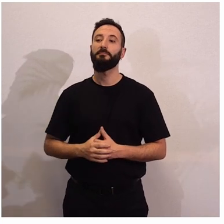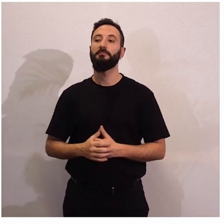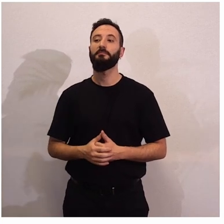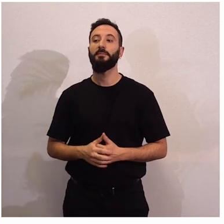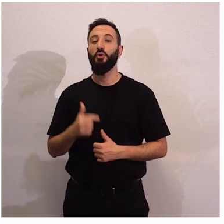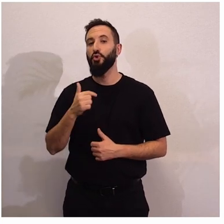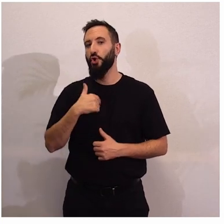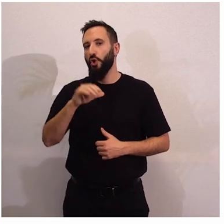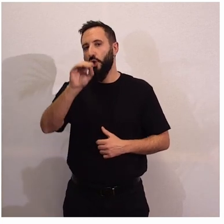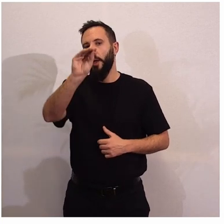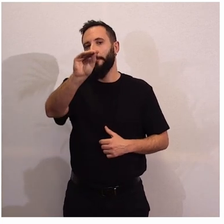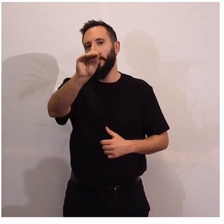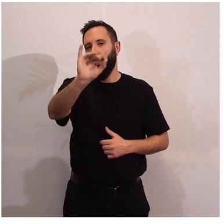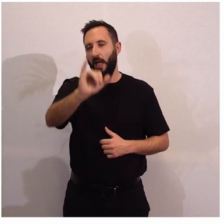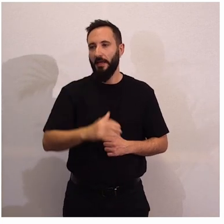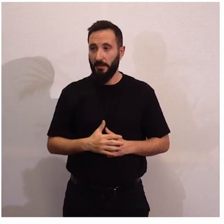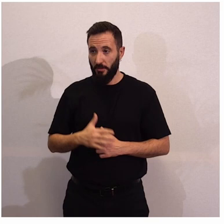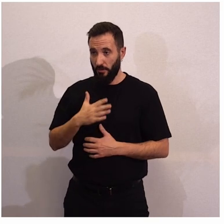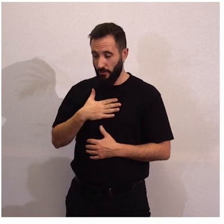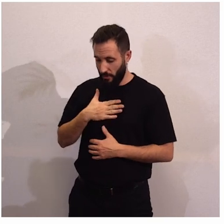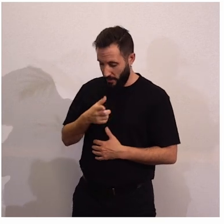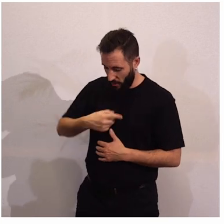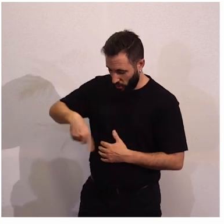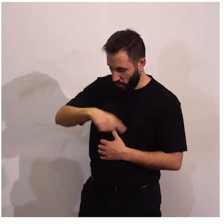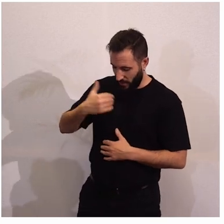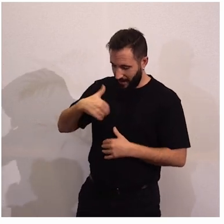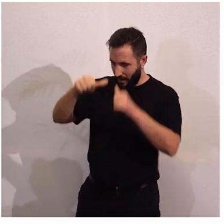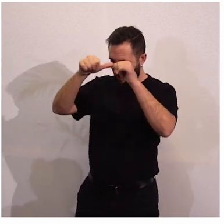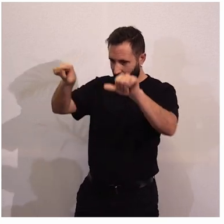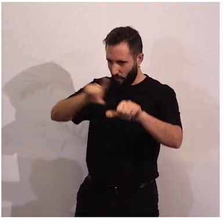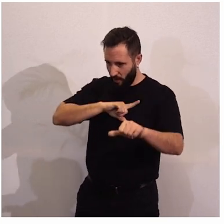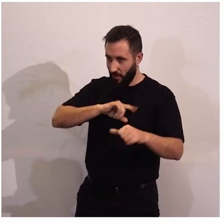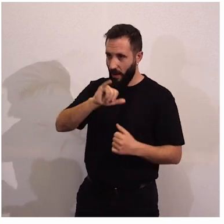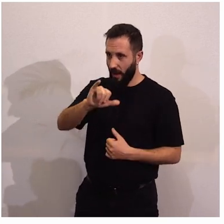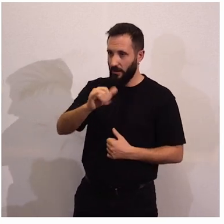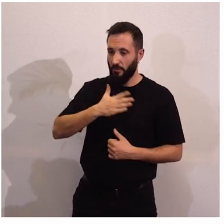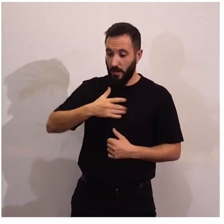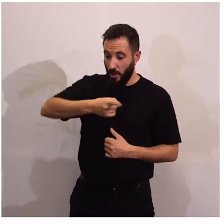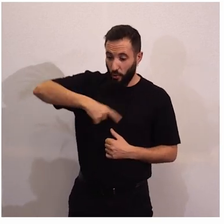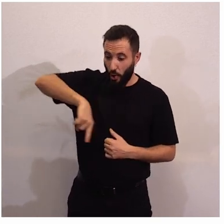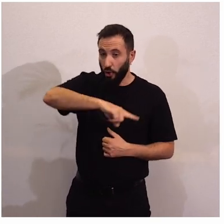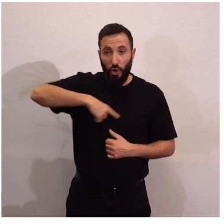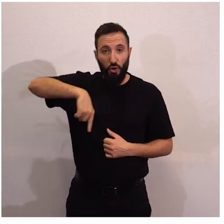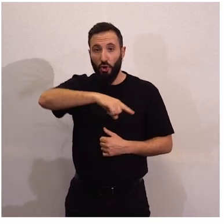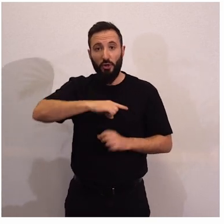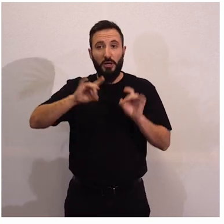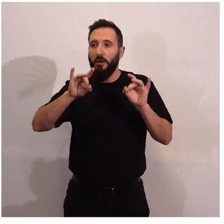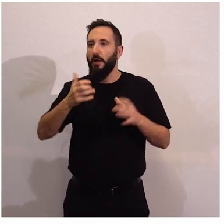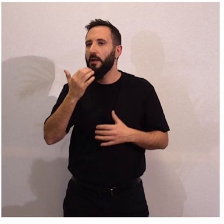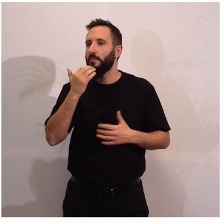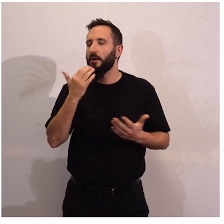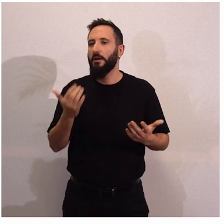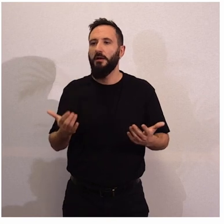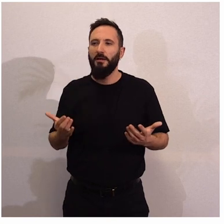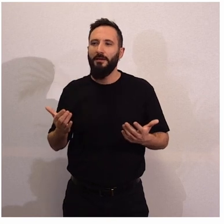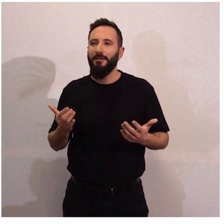Yo tengo una pregunta. Nosotros aún tenemos prejuicios. Es decir, a nosotros igual a la hora de o nos